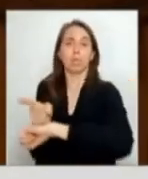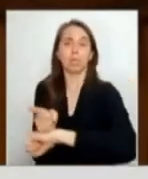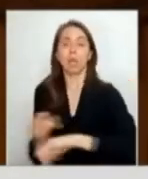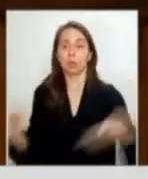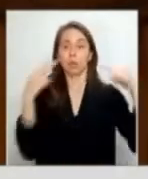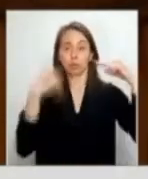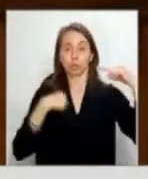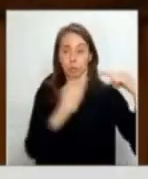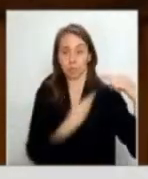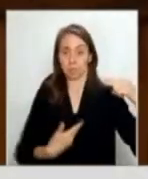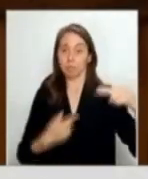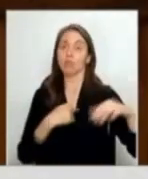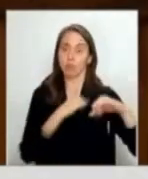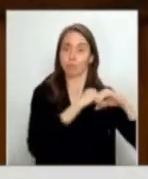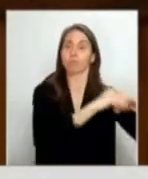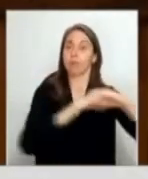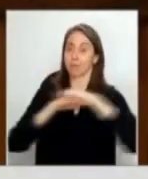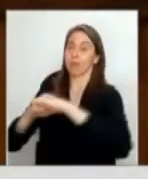adversario.